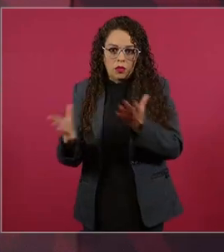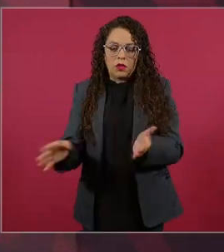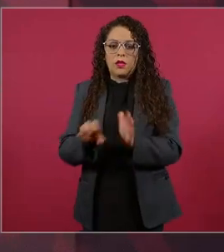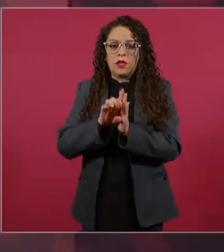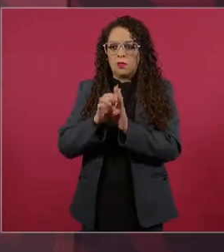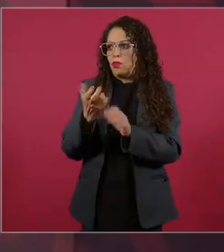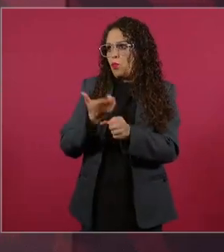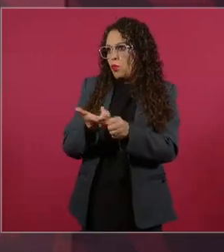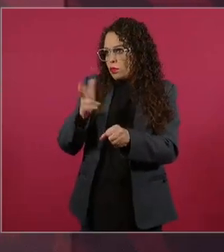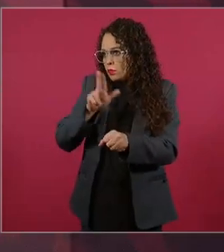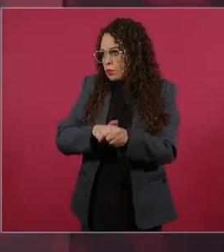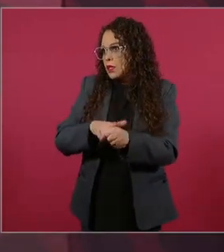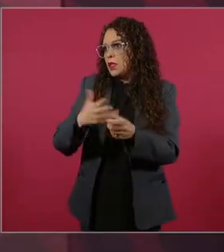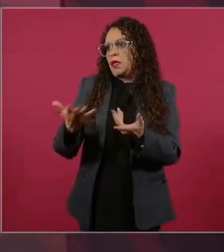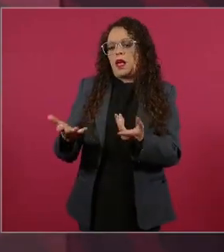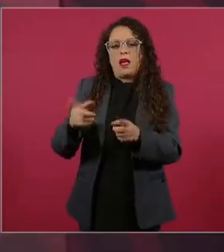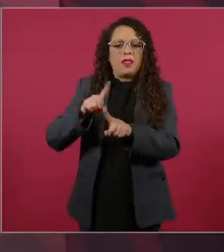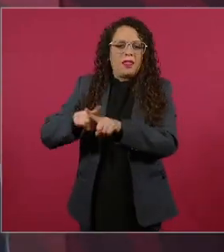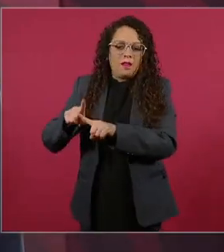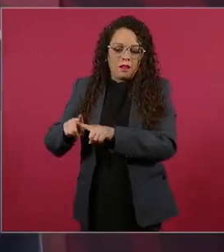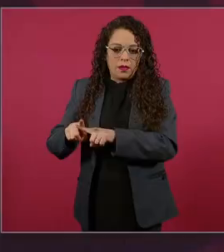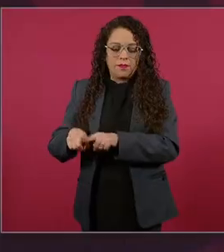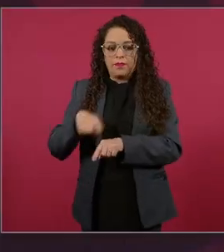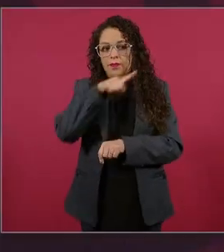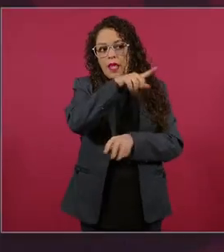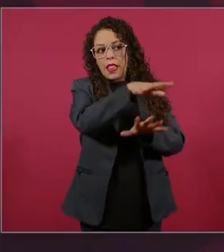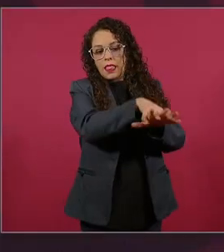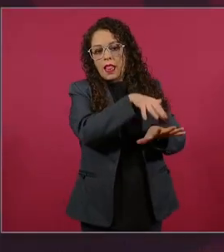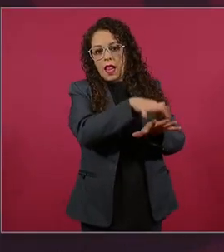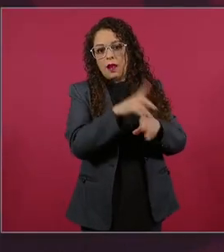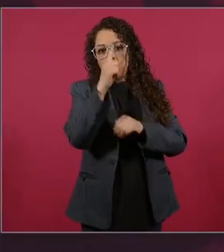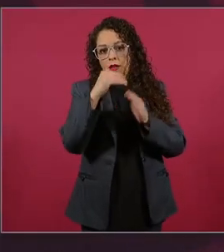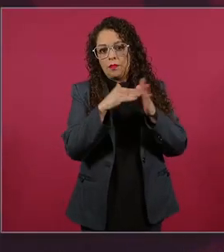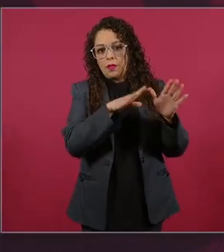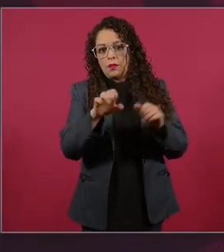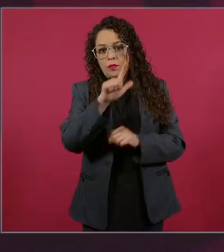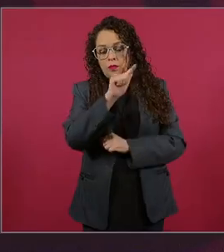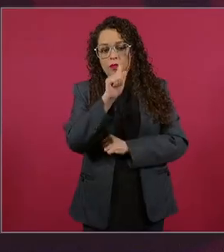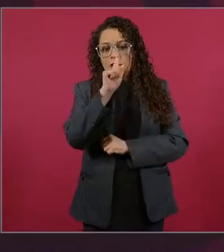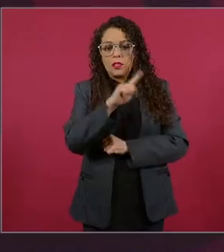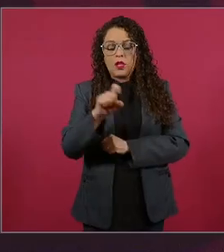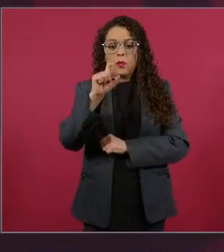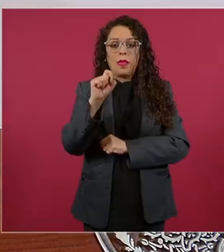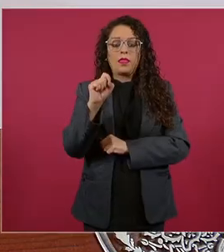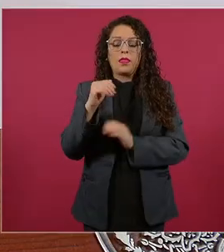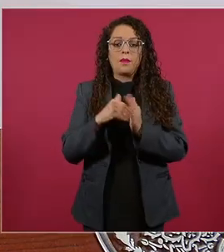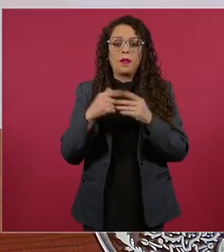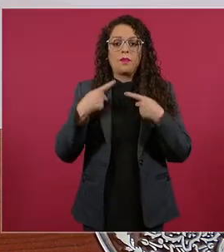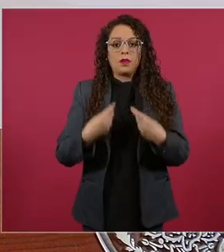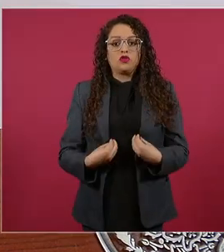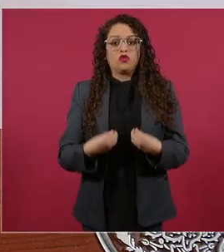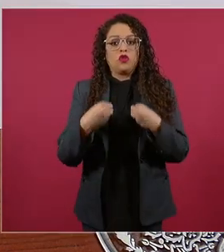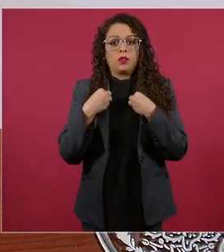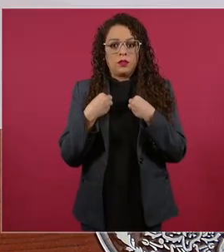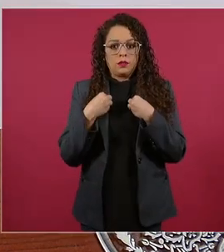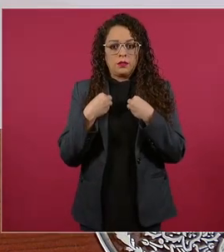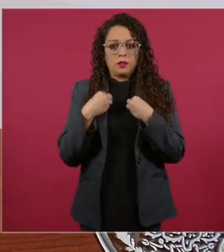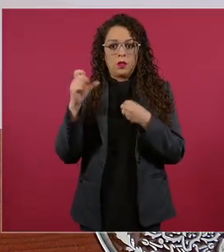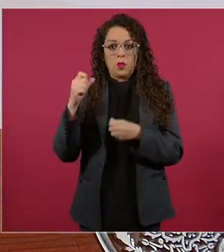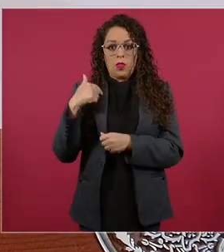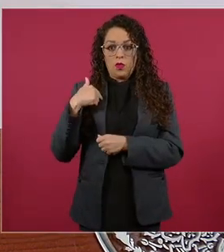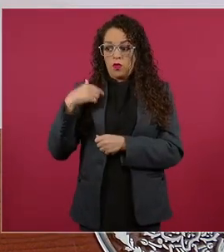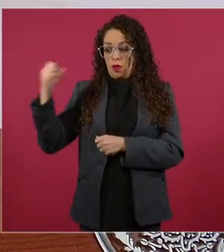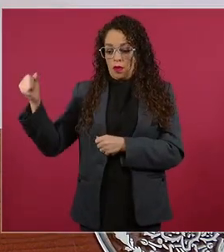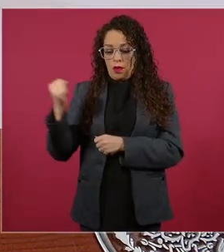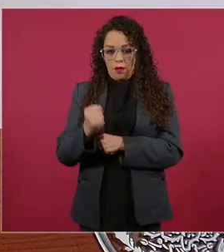Tlalpan en el 70 tenía 120 mil habitantes y cuando llegamos ya